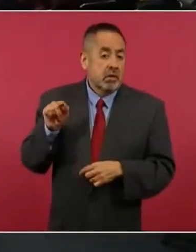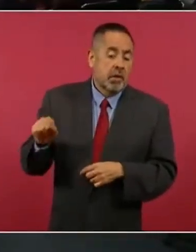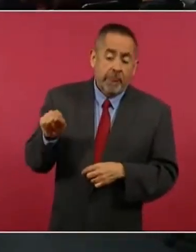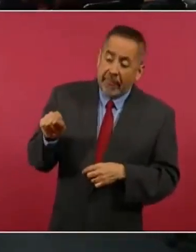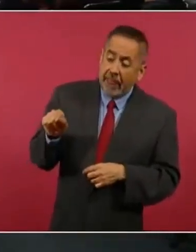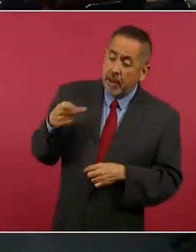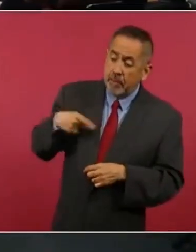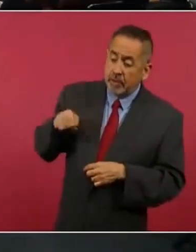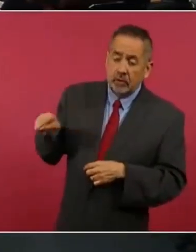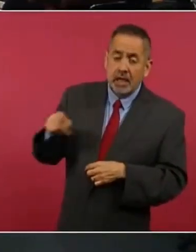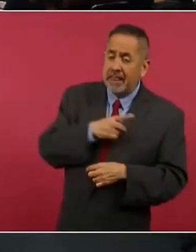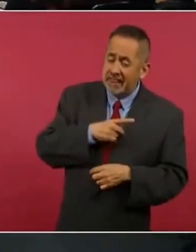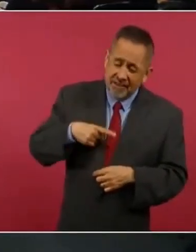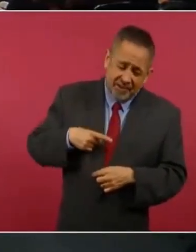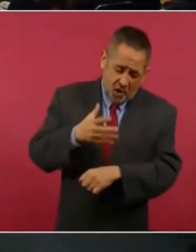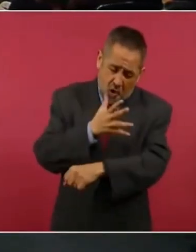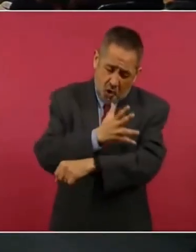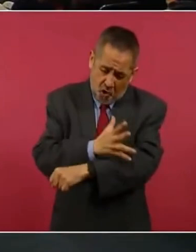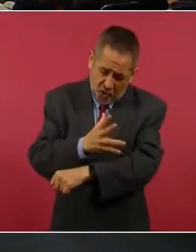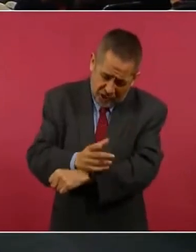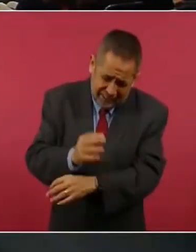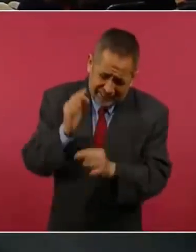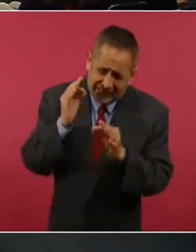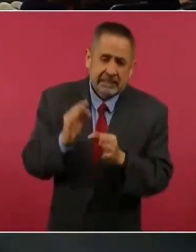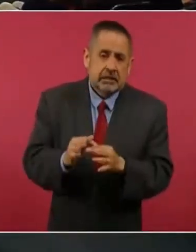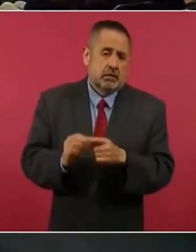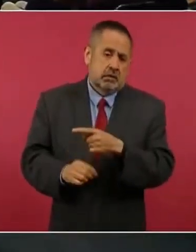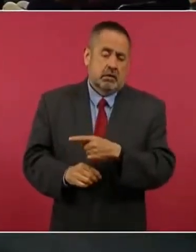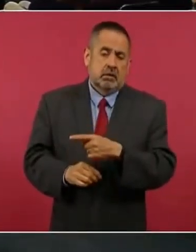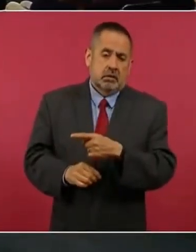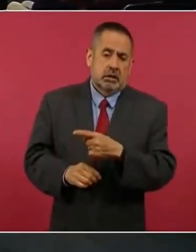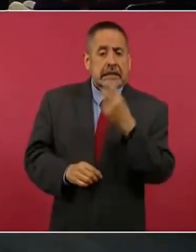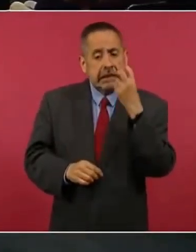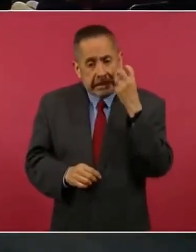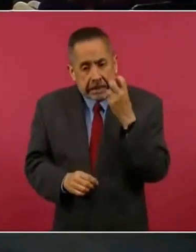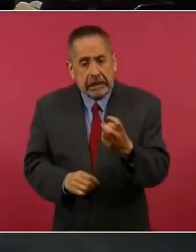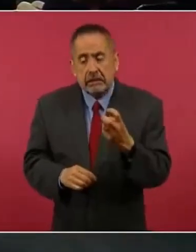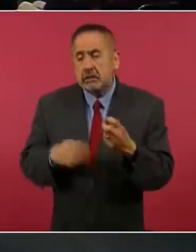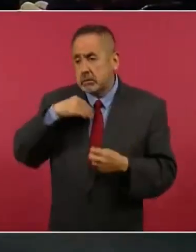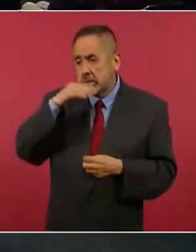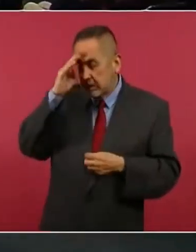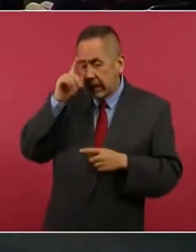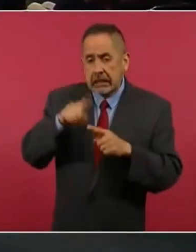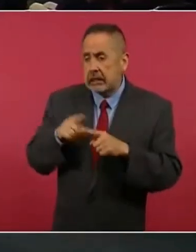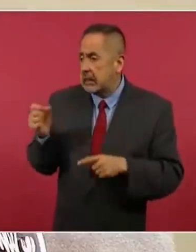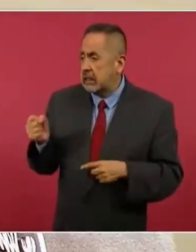gentes honestas, que eso es lo que hay que buscar.